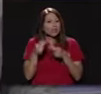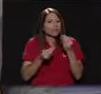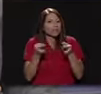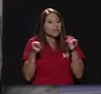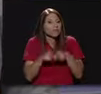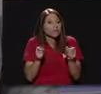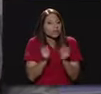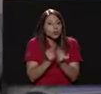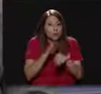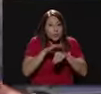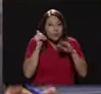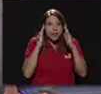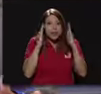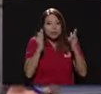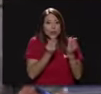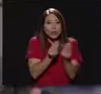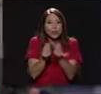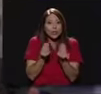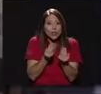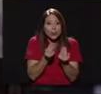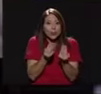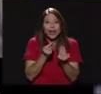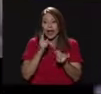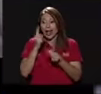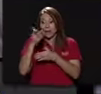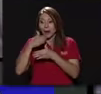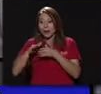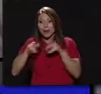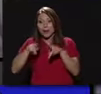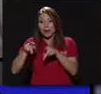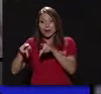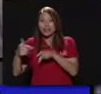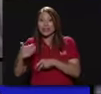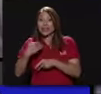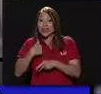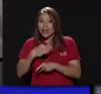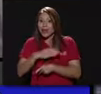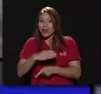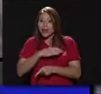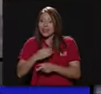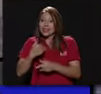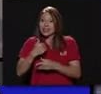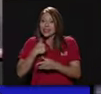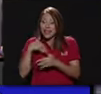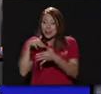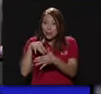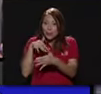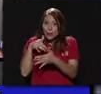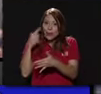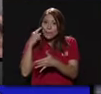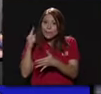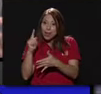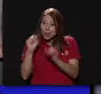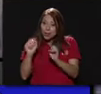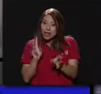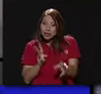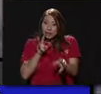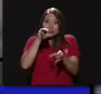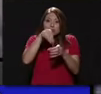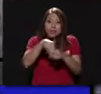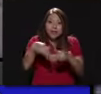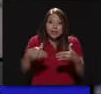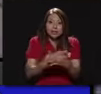del atractivo productivo? Que hay una parte de la población que tiene las cualidades y la preparación para asumirse a esa nueva